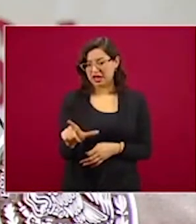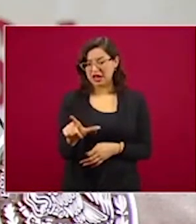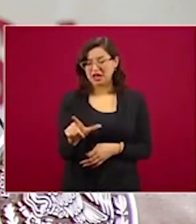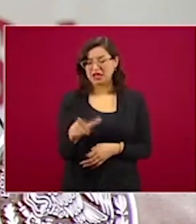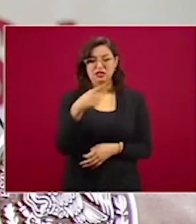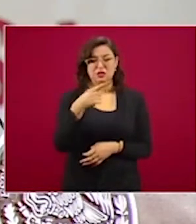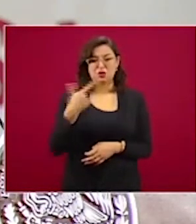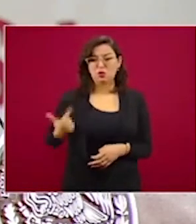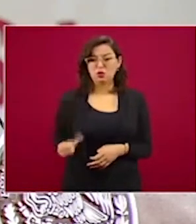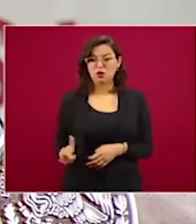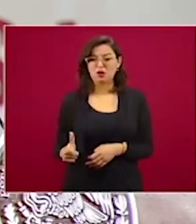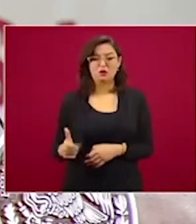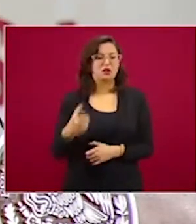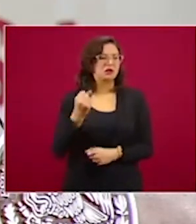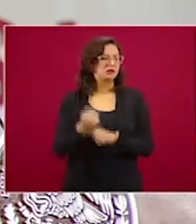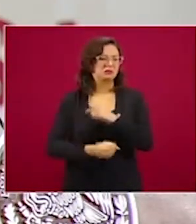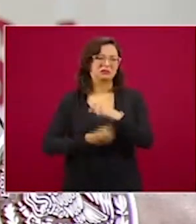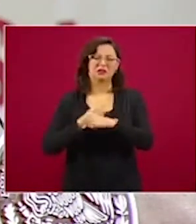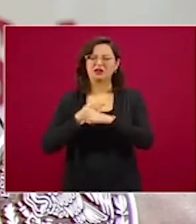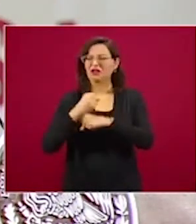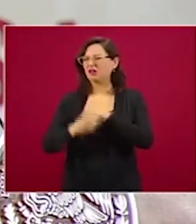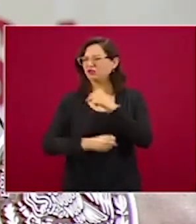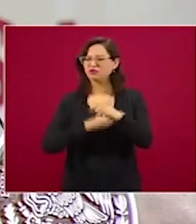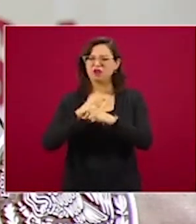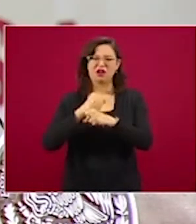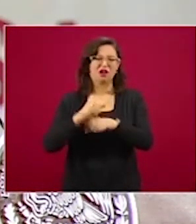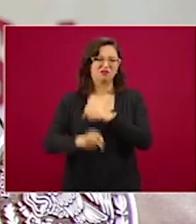de Guanajuato lleva ya muchos años.